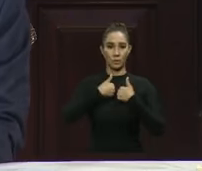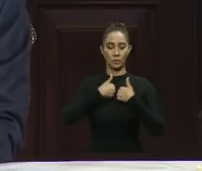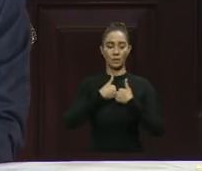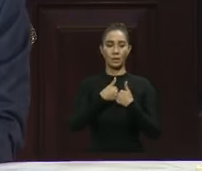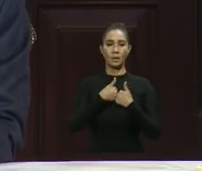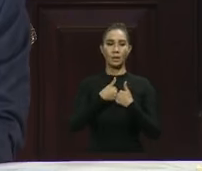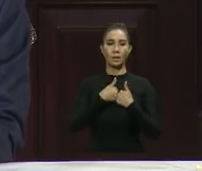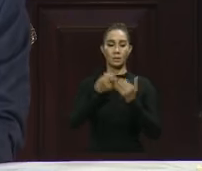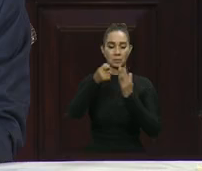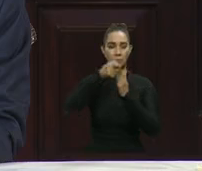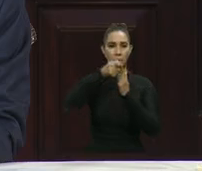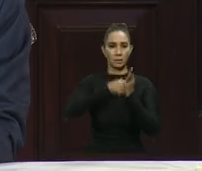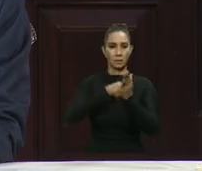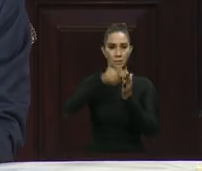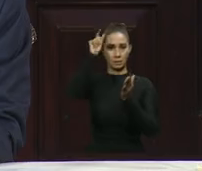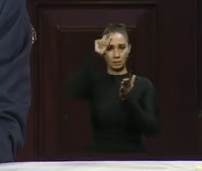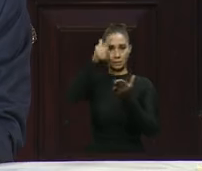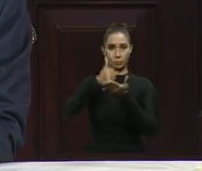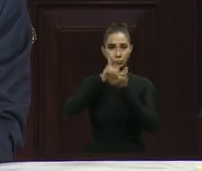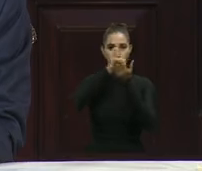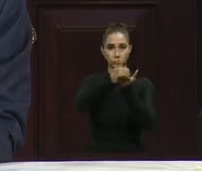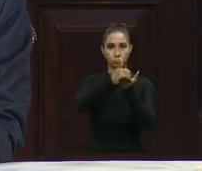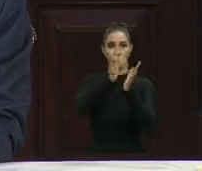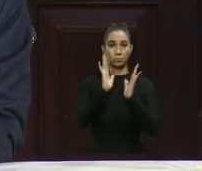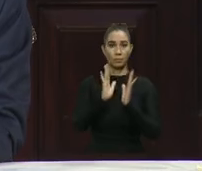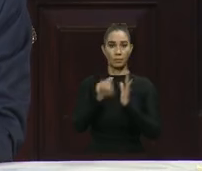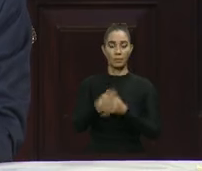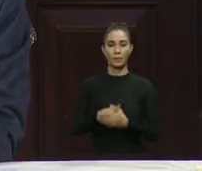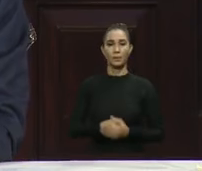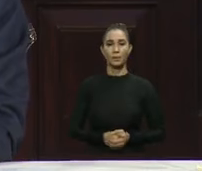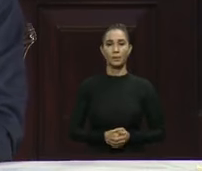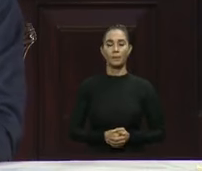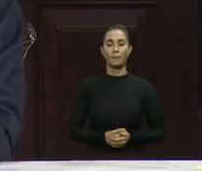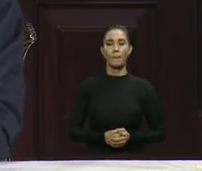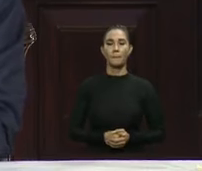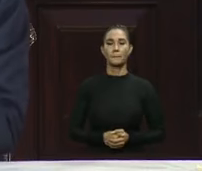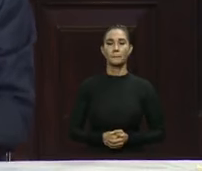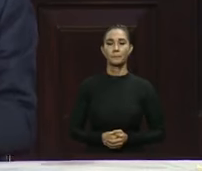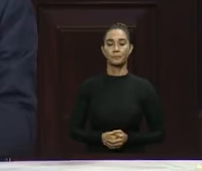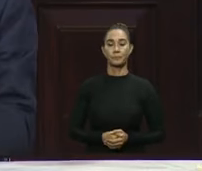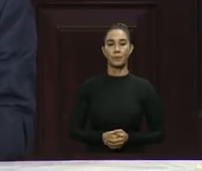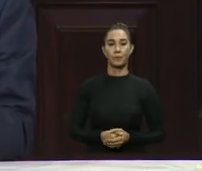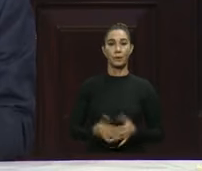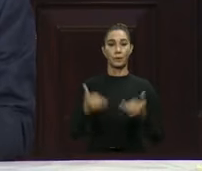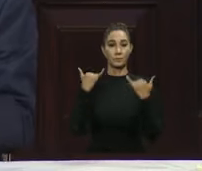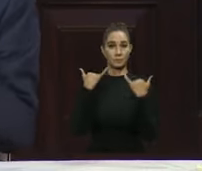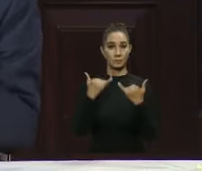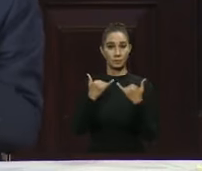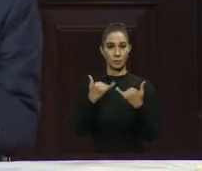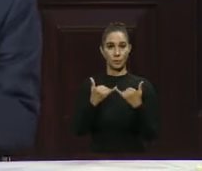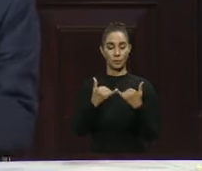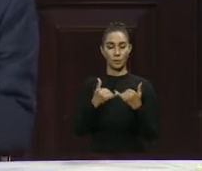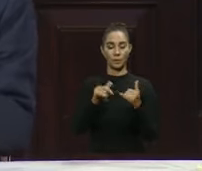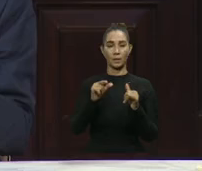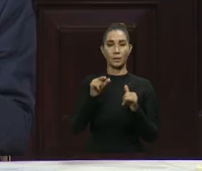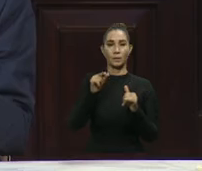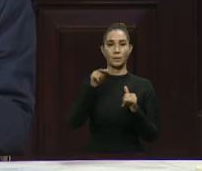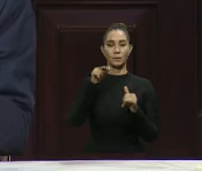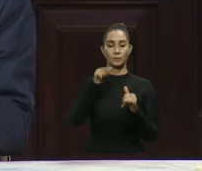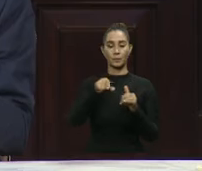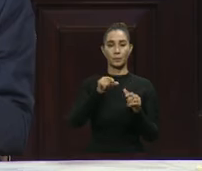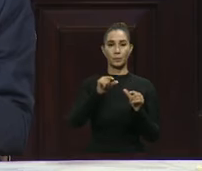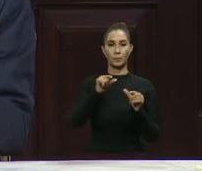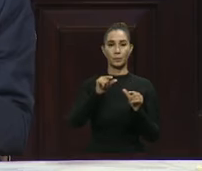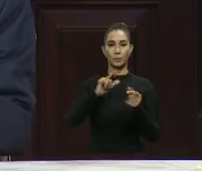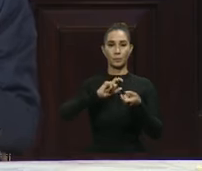reciben las tarjetas Supérate. Entonces, es lo contrario. Hasta ahora, los únicos donde se puede